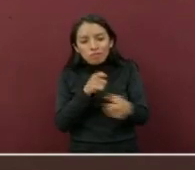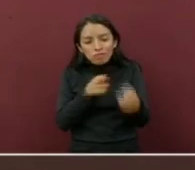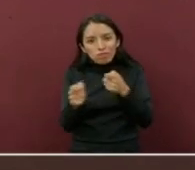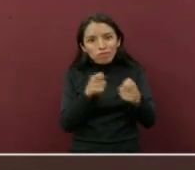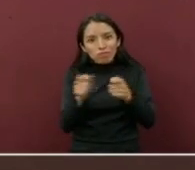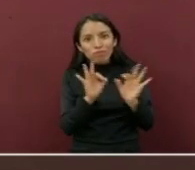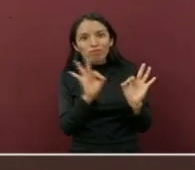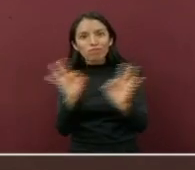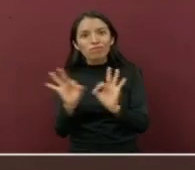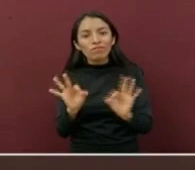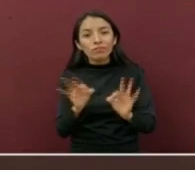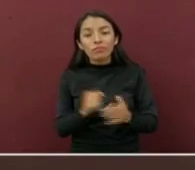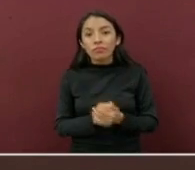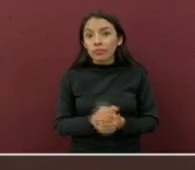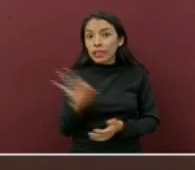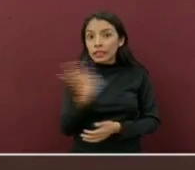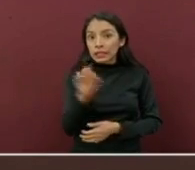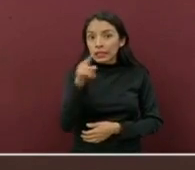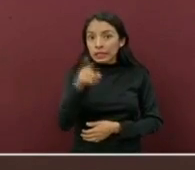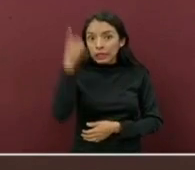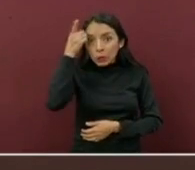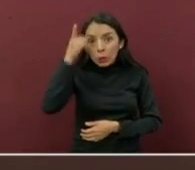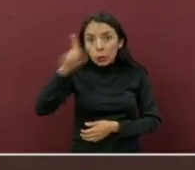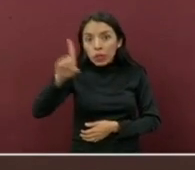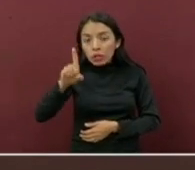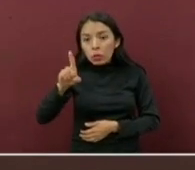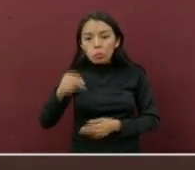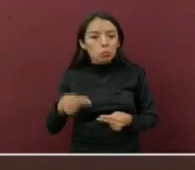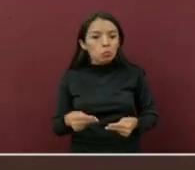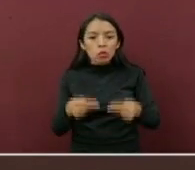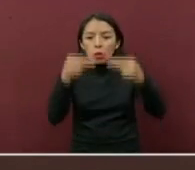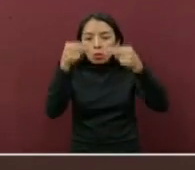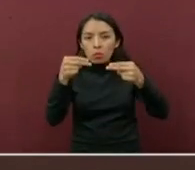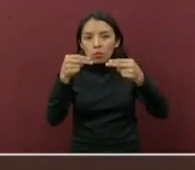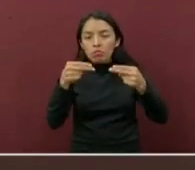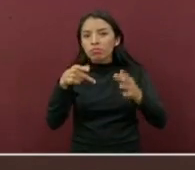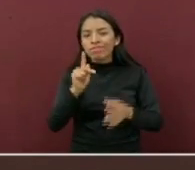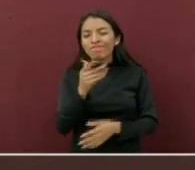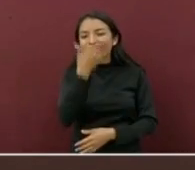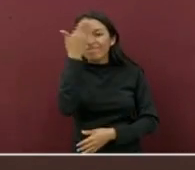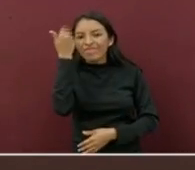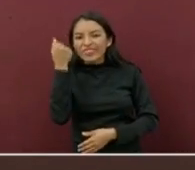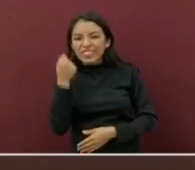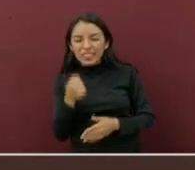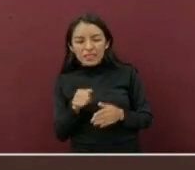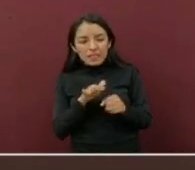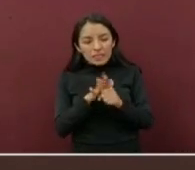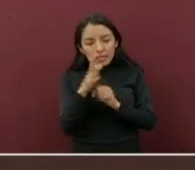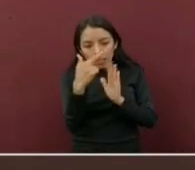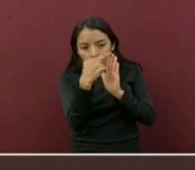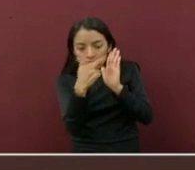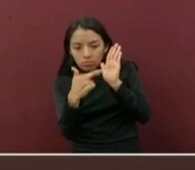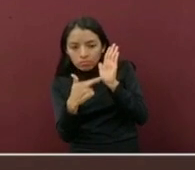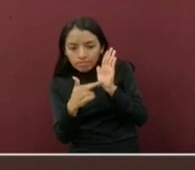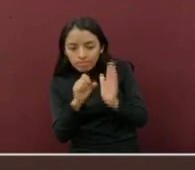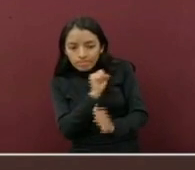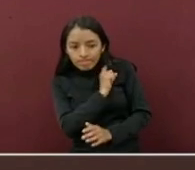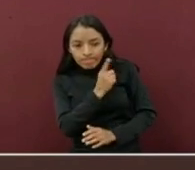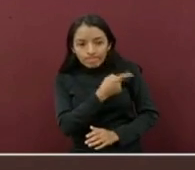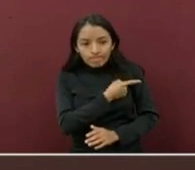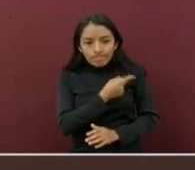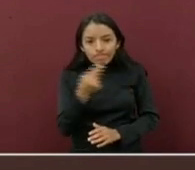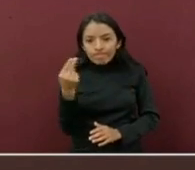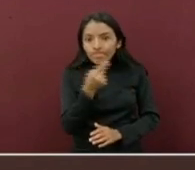si usted es propietario de un establecimiento y no sabe qué protocolos sanitarios debe